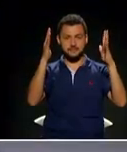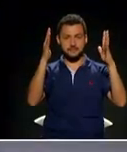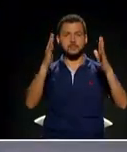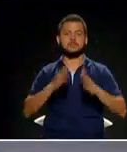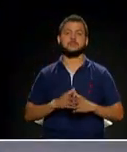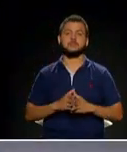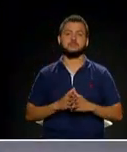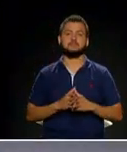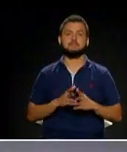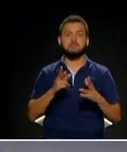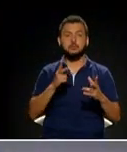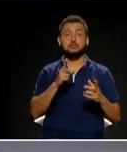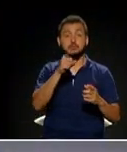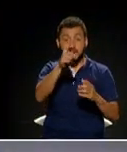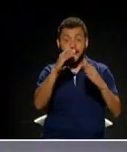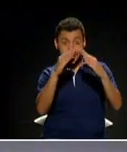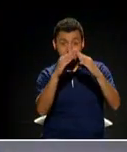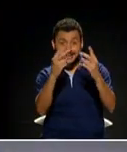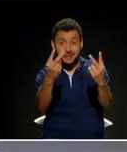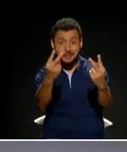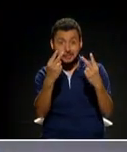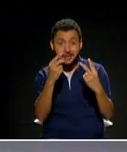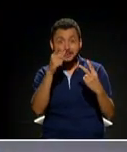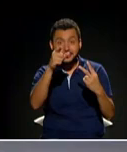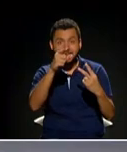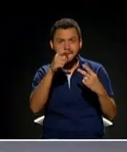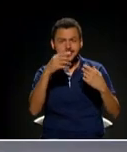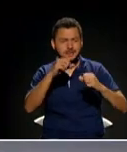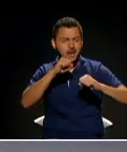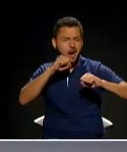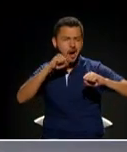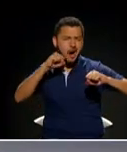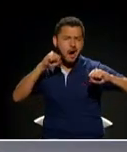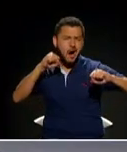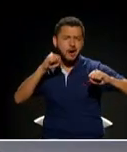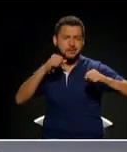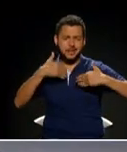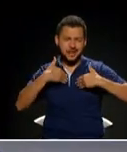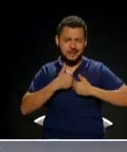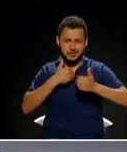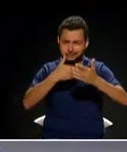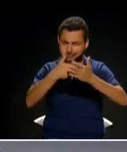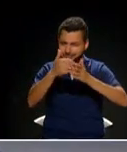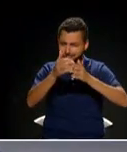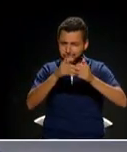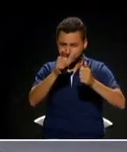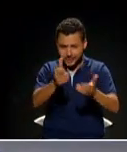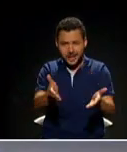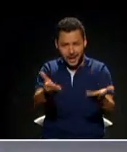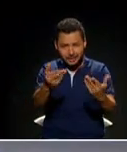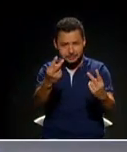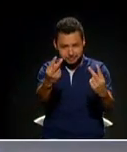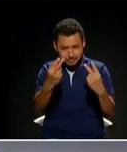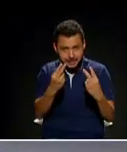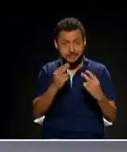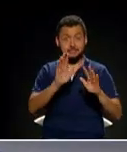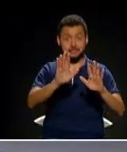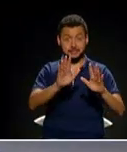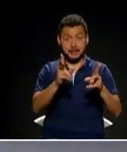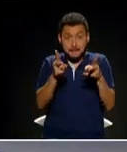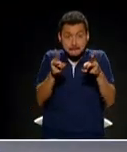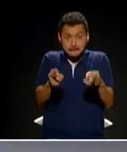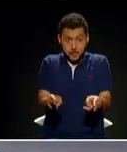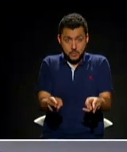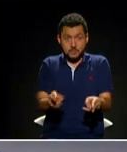a los televidentes que también están ahí atrás luchando con nosotros a través de la señal de tve del insalud y que están conectados a través de las redes sociales vamos a hacer nuestra primera